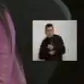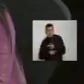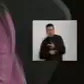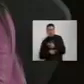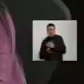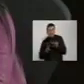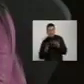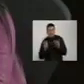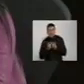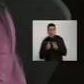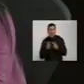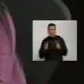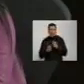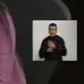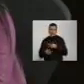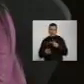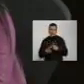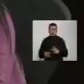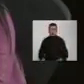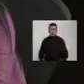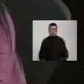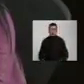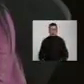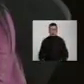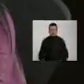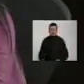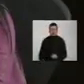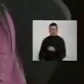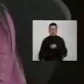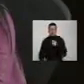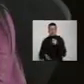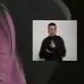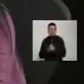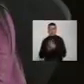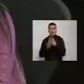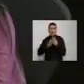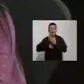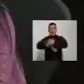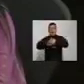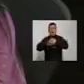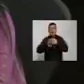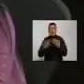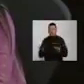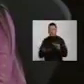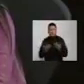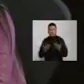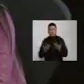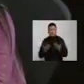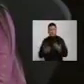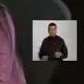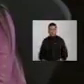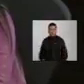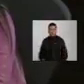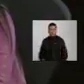asesinatos selectivos y el aumento de la inseguridad en el municipio. Esto los obligó a salir a las calles, a bloquear el paso, las vías